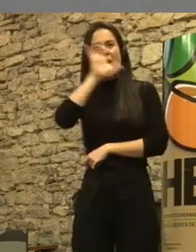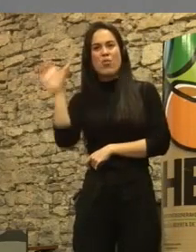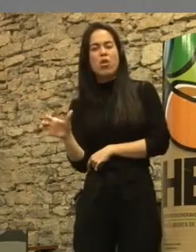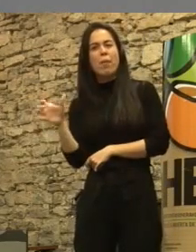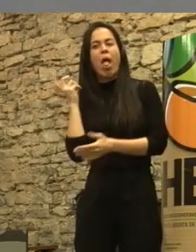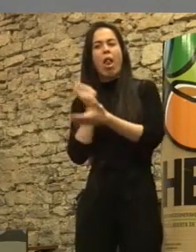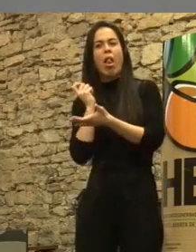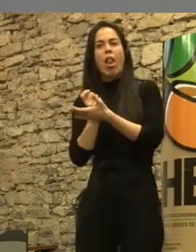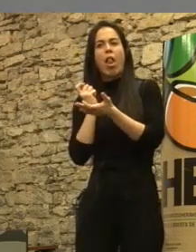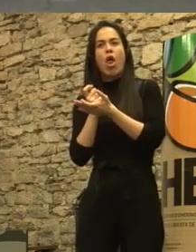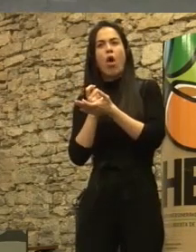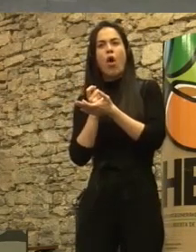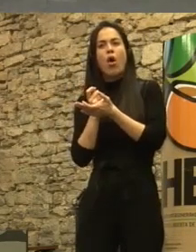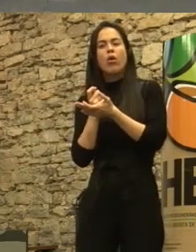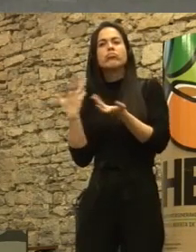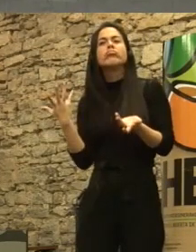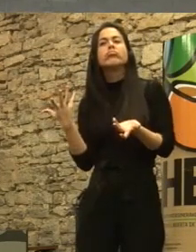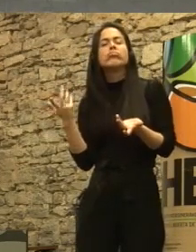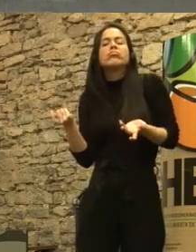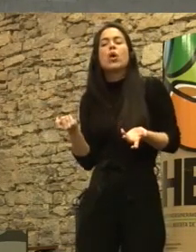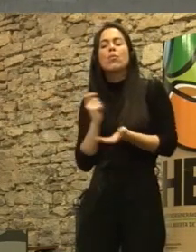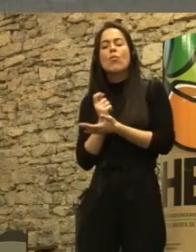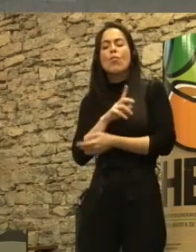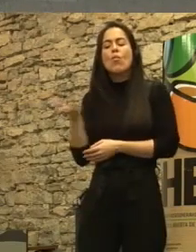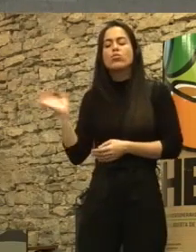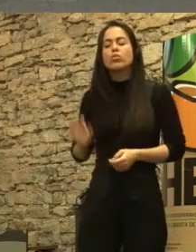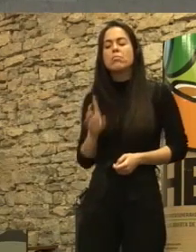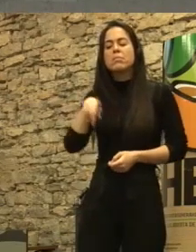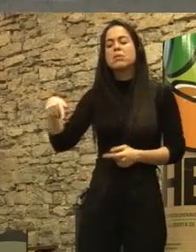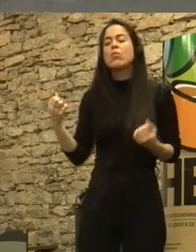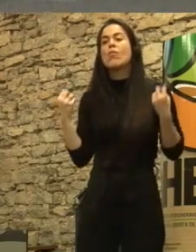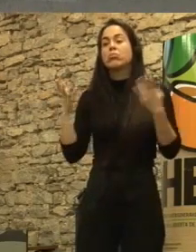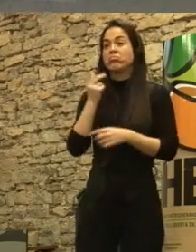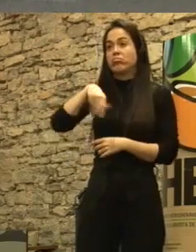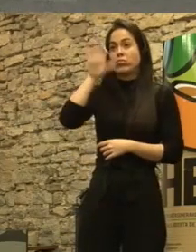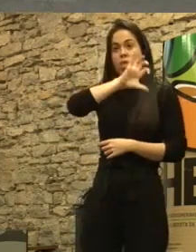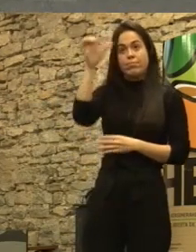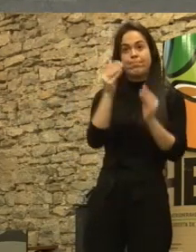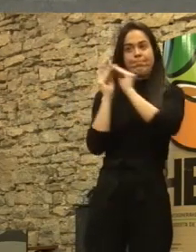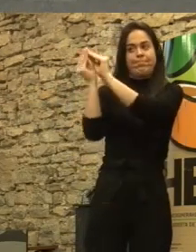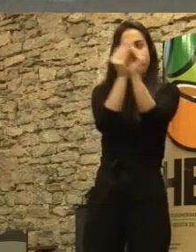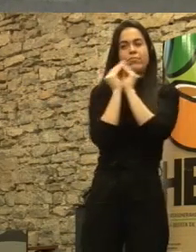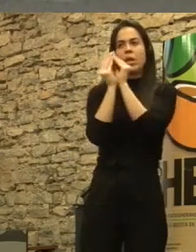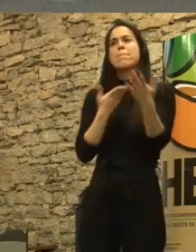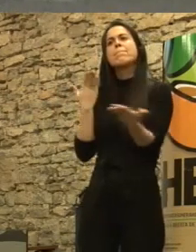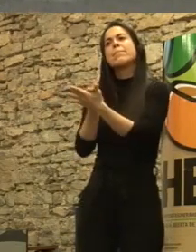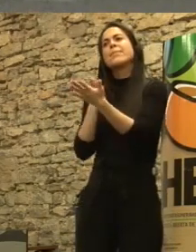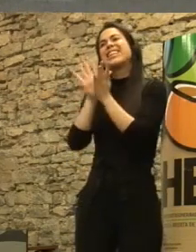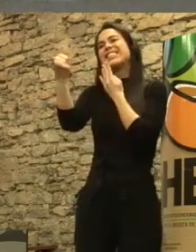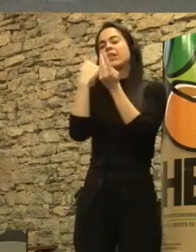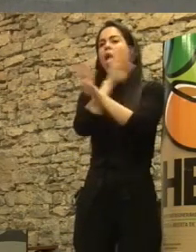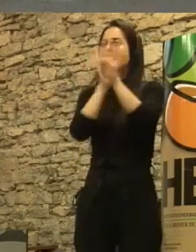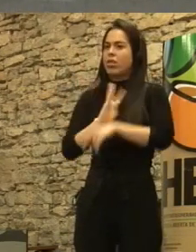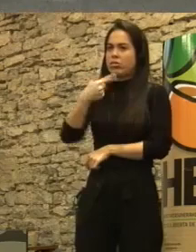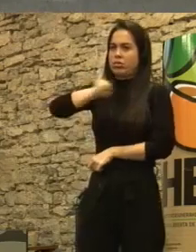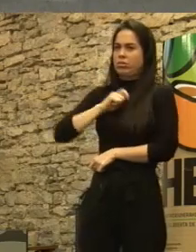viajan mucho y está bien, pero eso no se publica. Bueno, nos hemos puesto de acuerdo muchos cientos de personas en Europa, hacemos peticiones de transparencia una y otra vez y tal, y le vamos a acabar obligando a que las